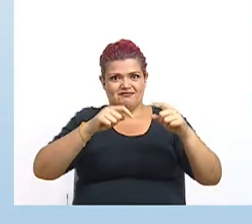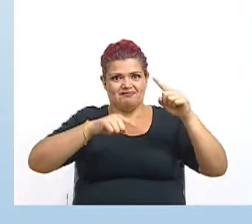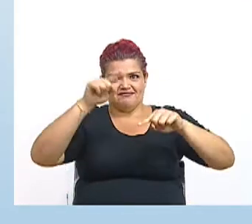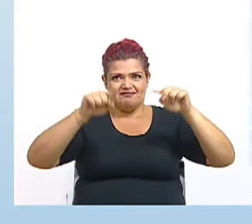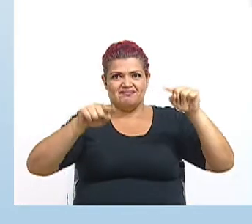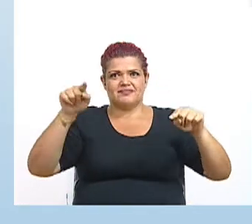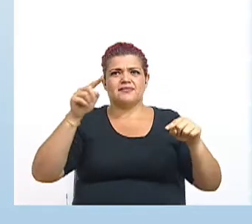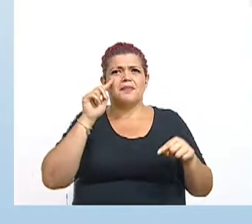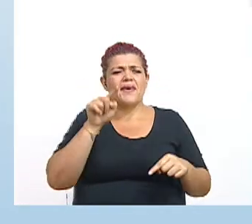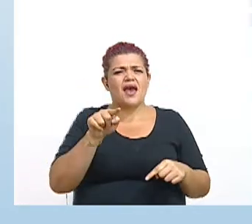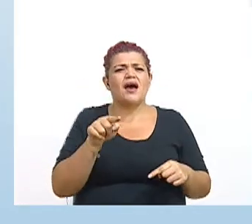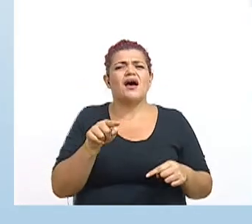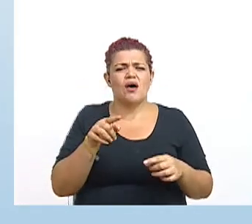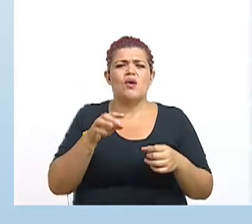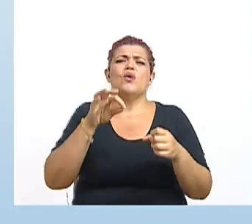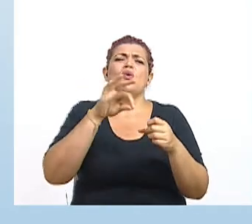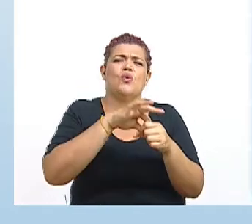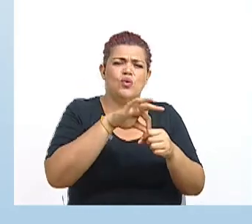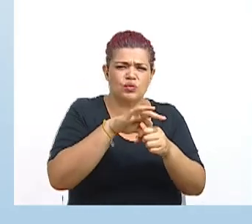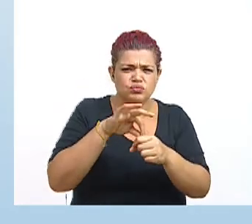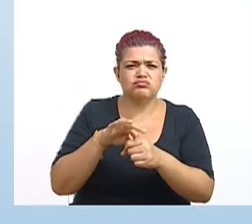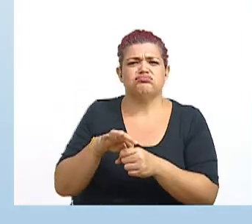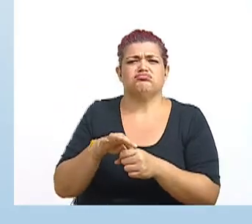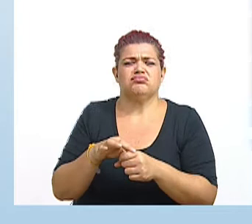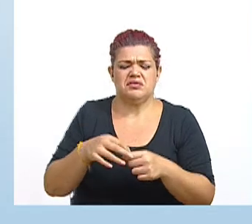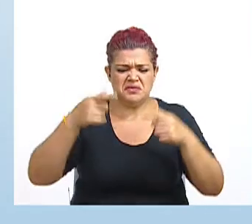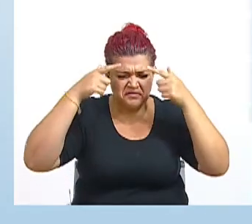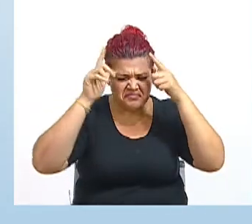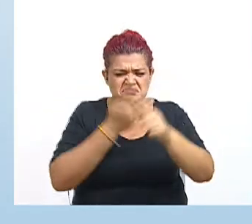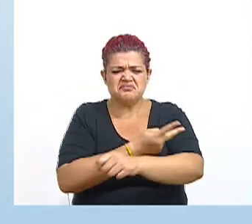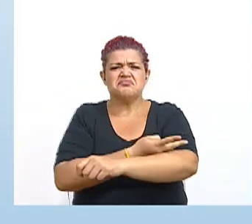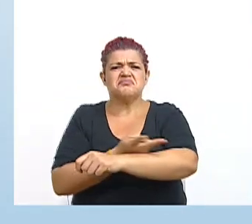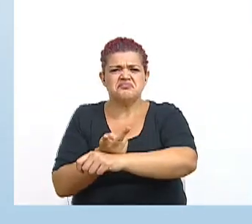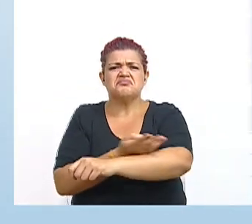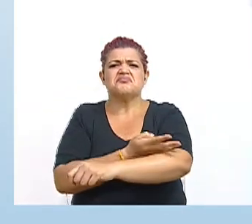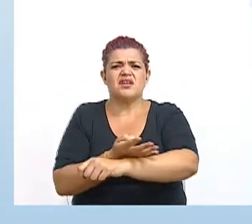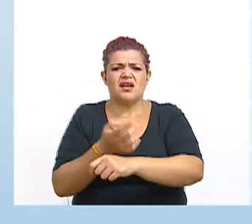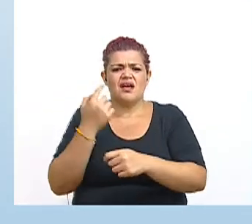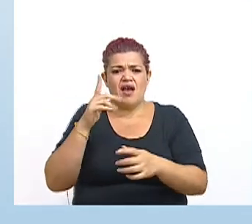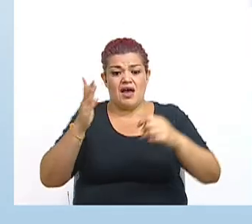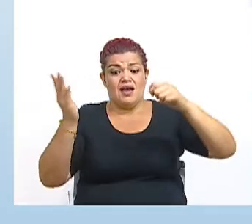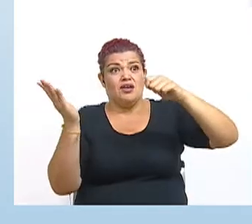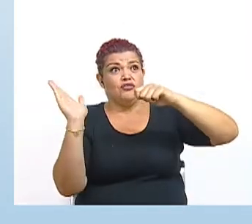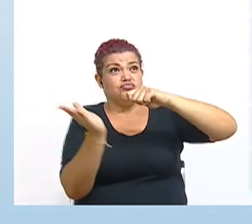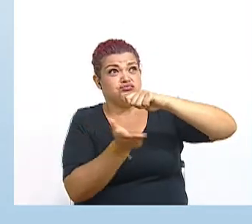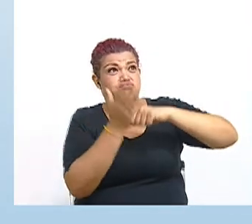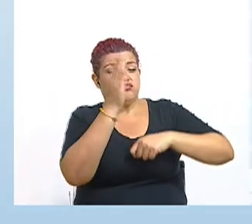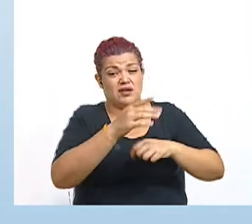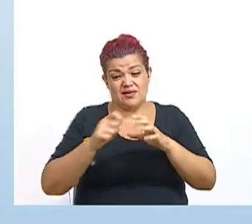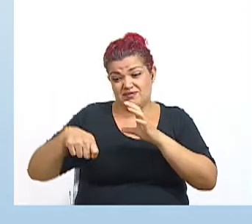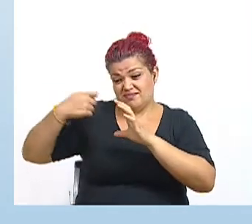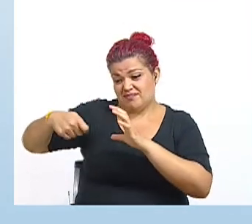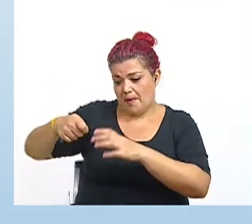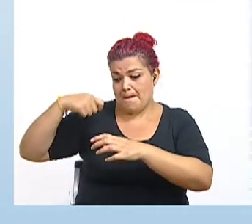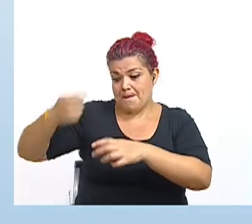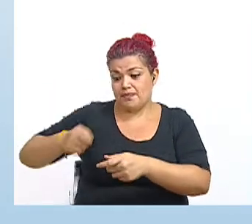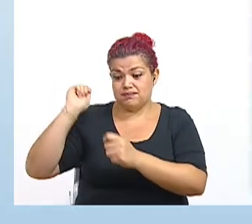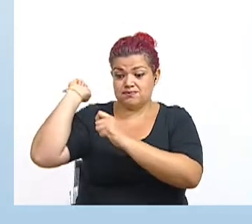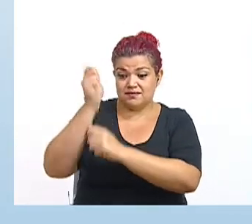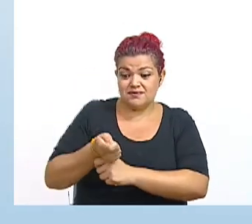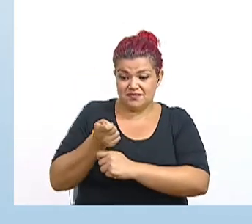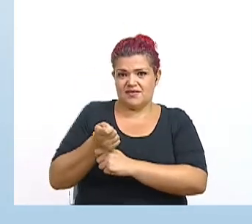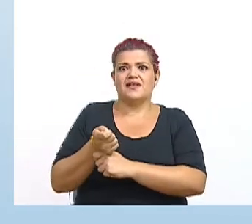mencionar: los cultivos, el pastoreo, la explotación forestal, la pesca, la infraestructura y